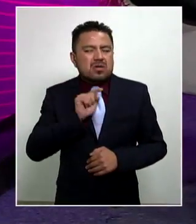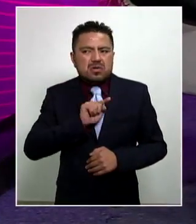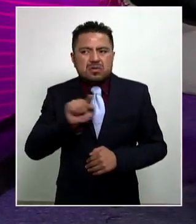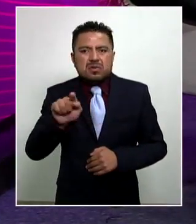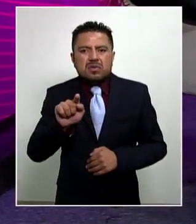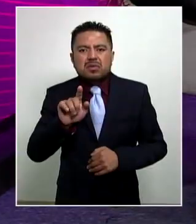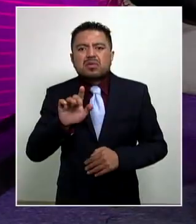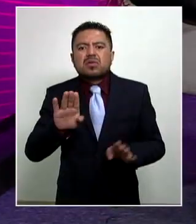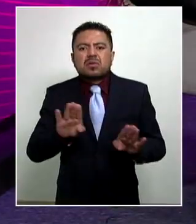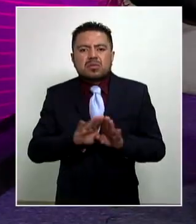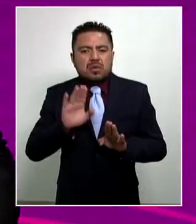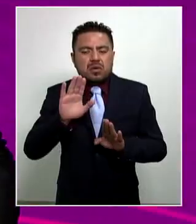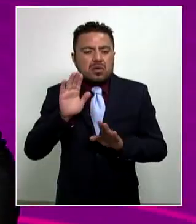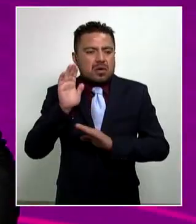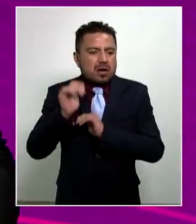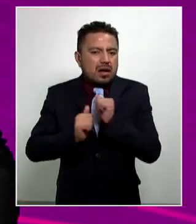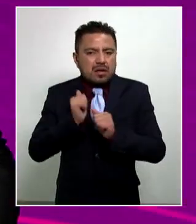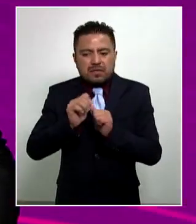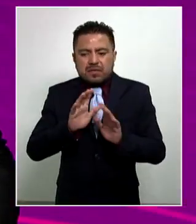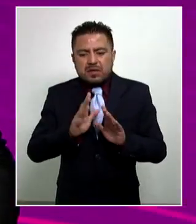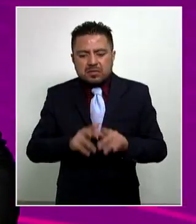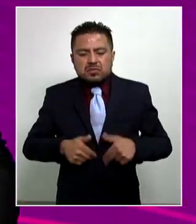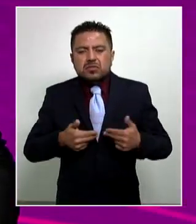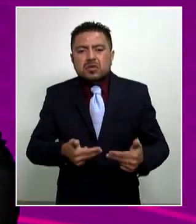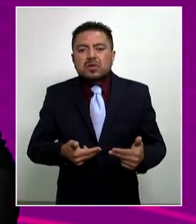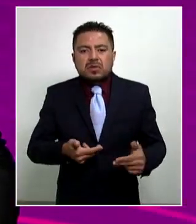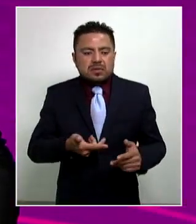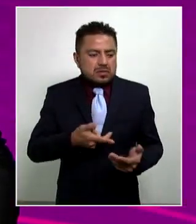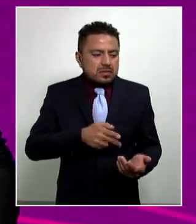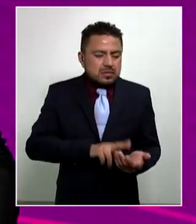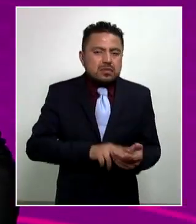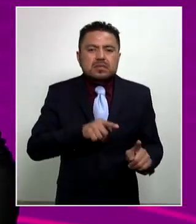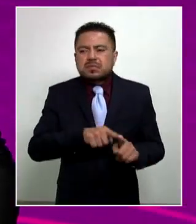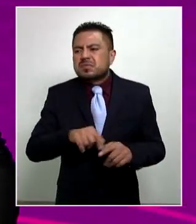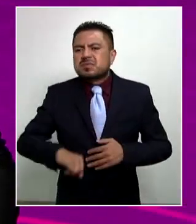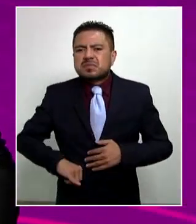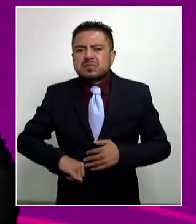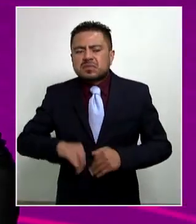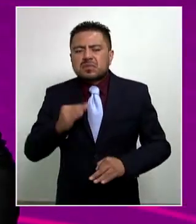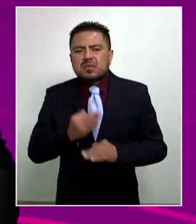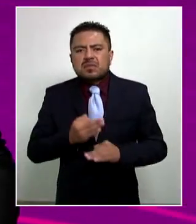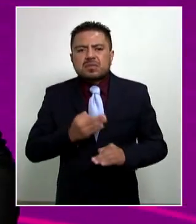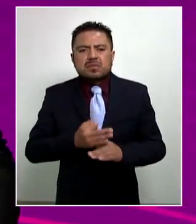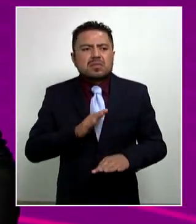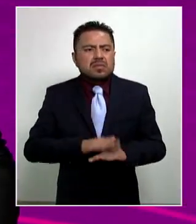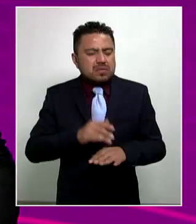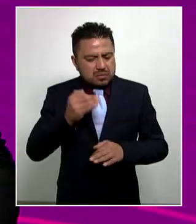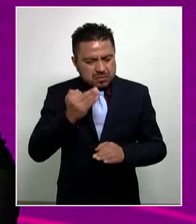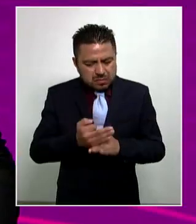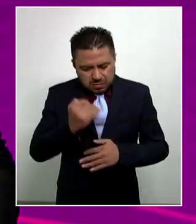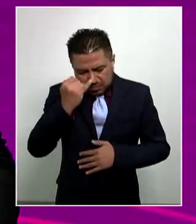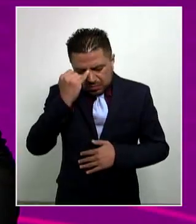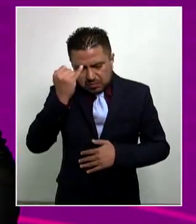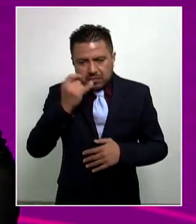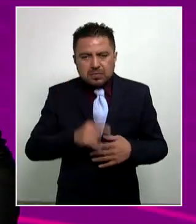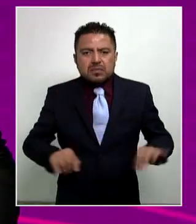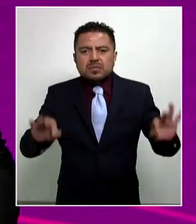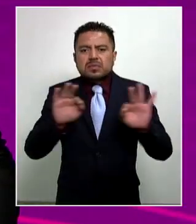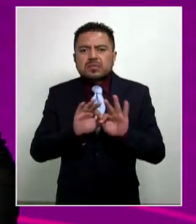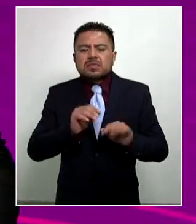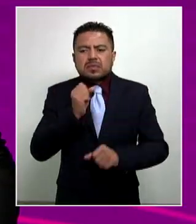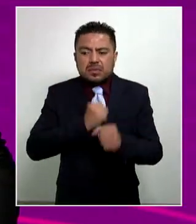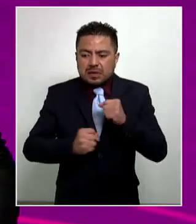Que es un afromexicano, un mulato. Pero lo que interesa saber aquí es que vamos a ver hoy en día, y esto es muy importante, hasta hace